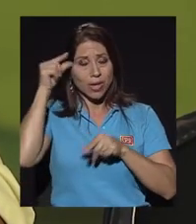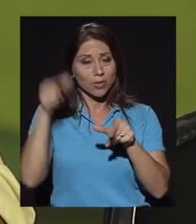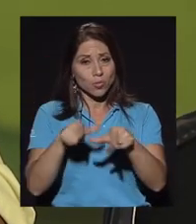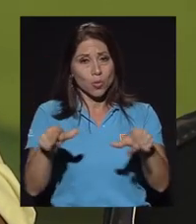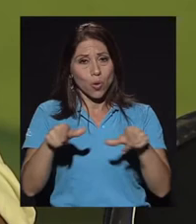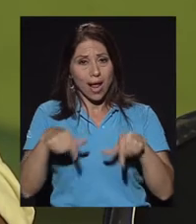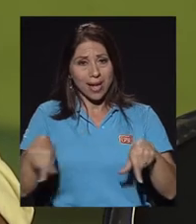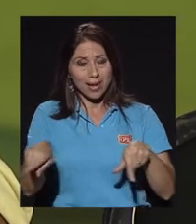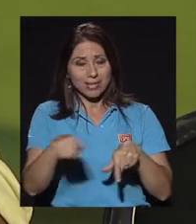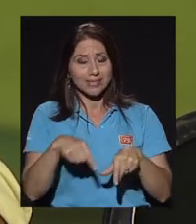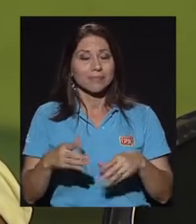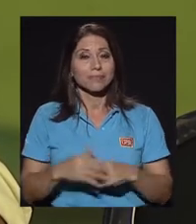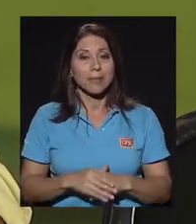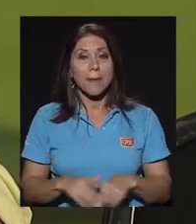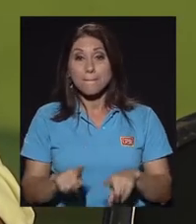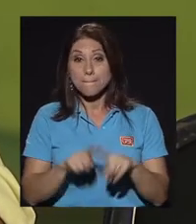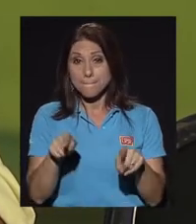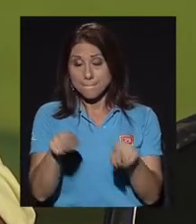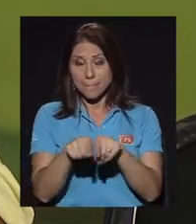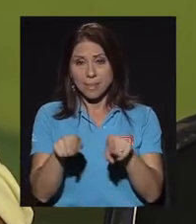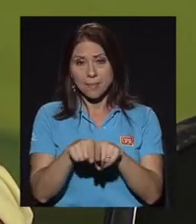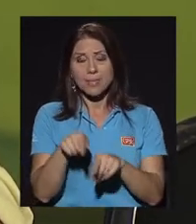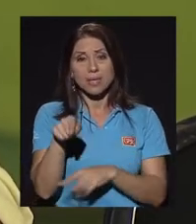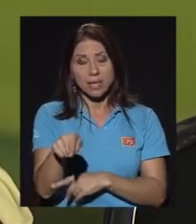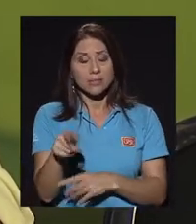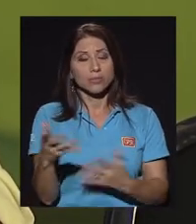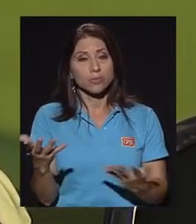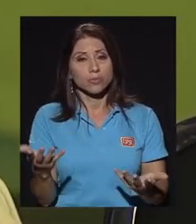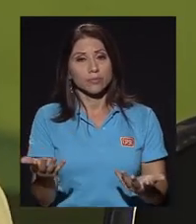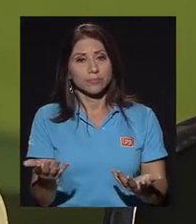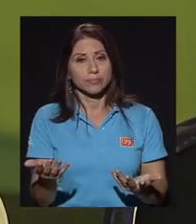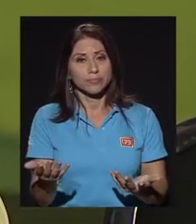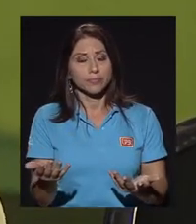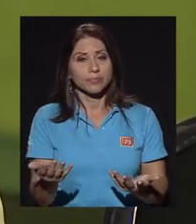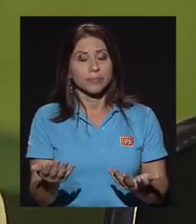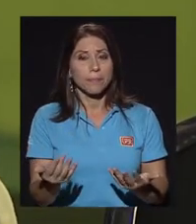desde ese momento de la creación. Pero eso también está en uno.